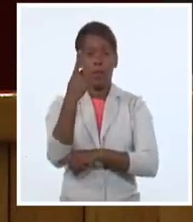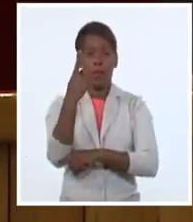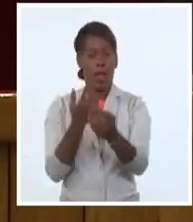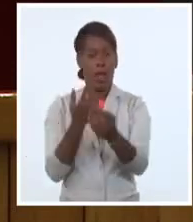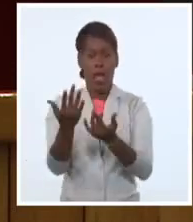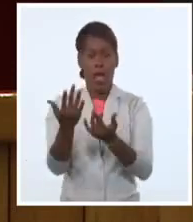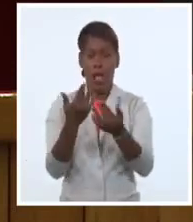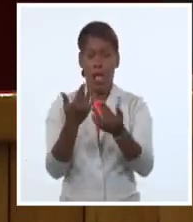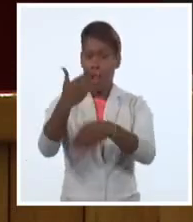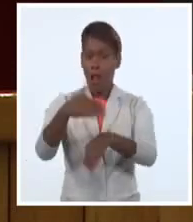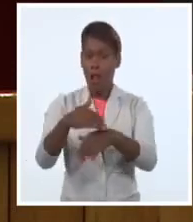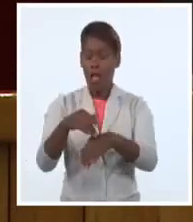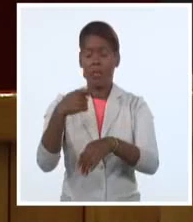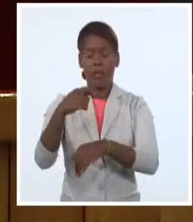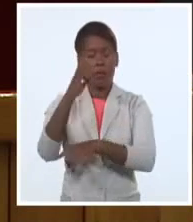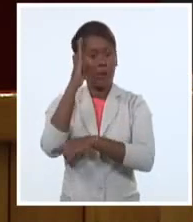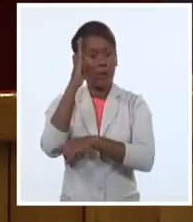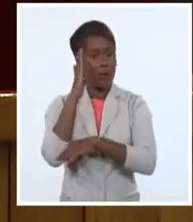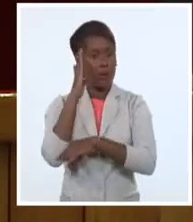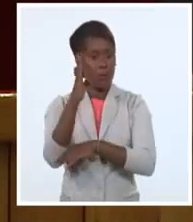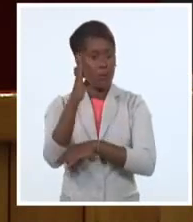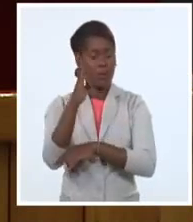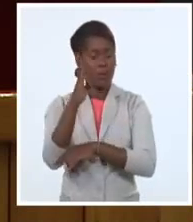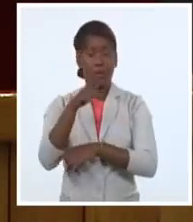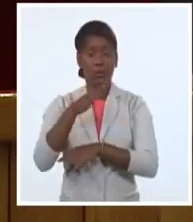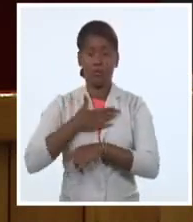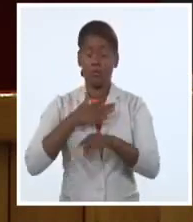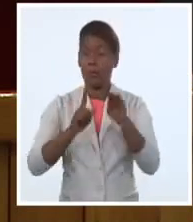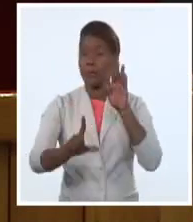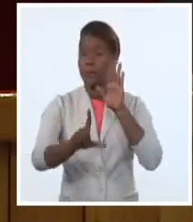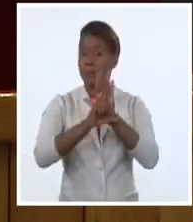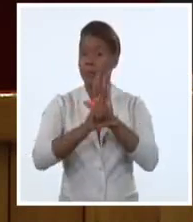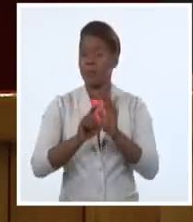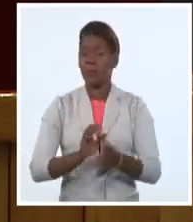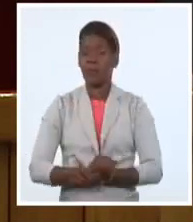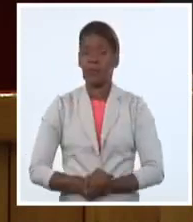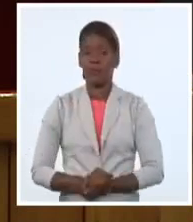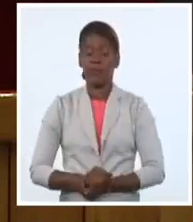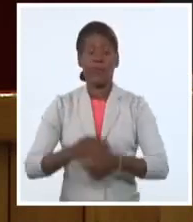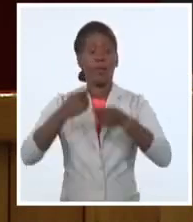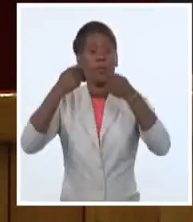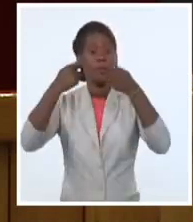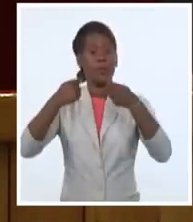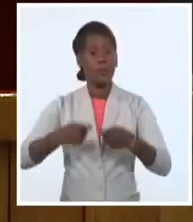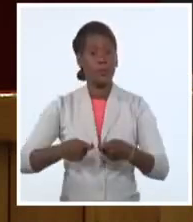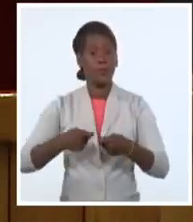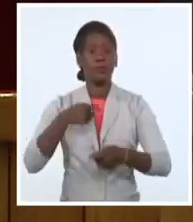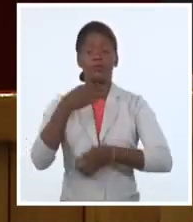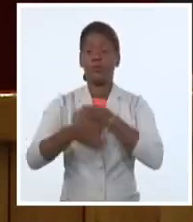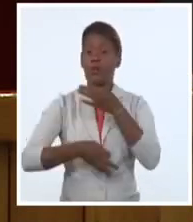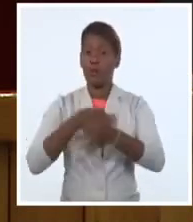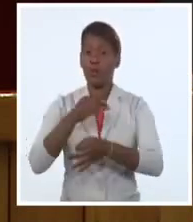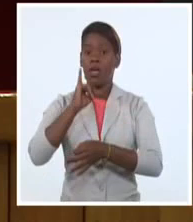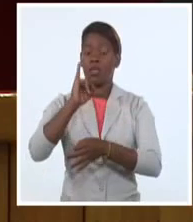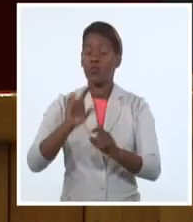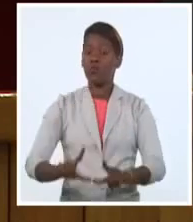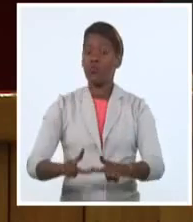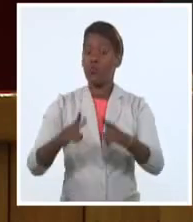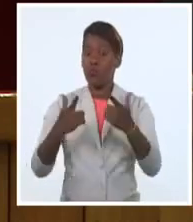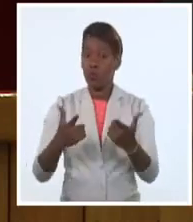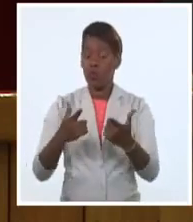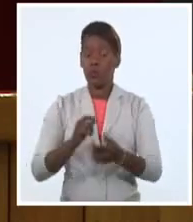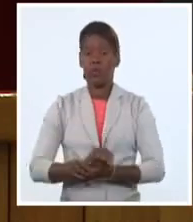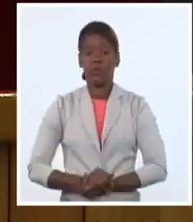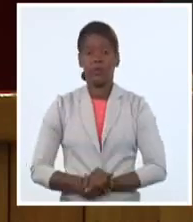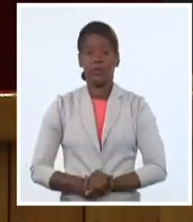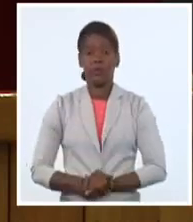a las preceptivas establecidas en la ley. El ejercicio de los derechos implica el cumplimiento de deberes, entre